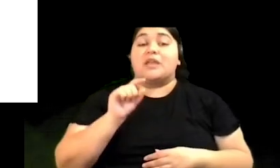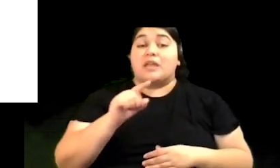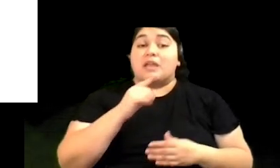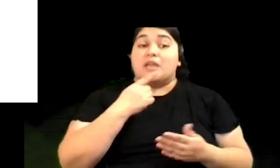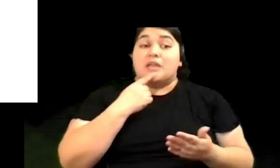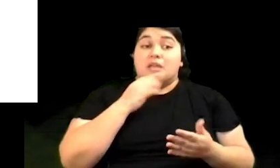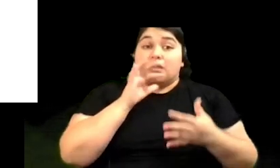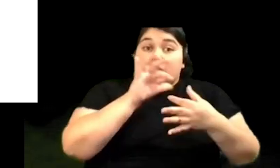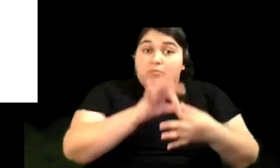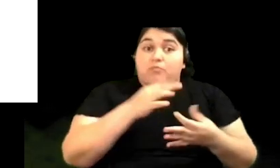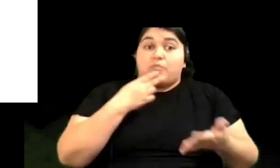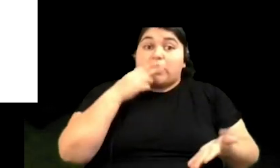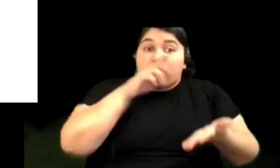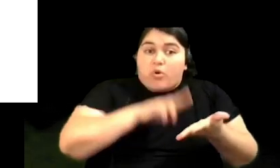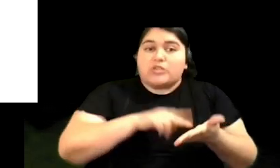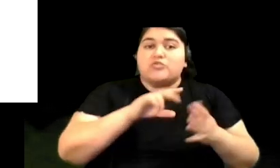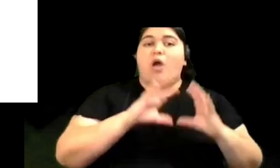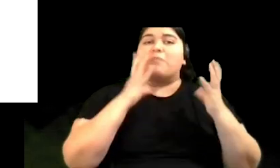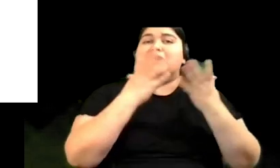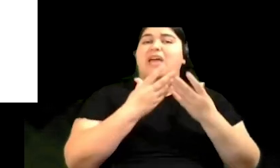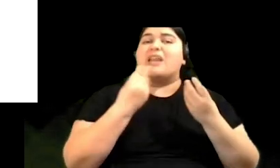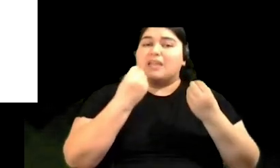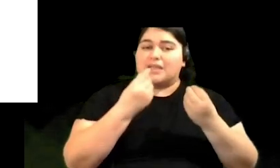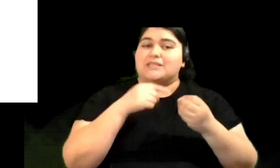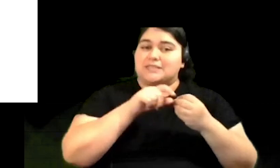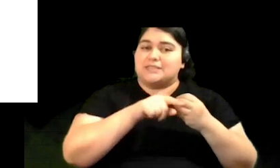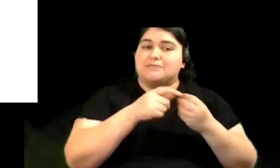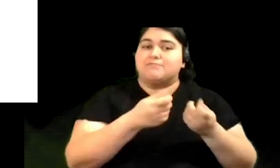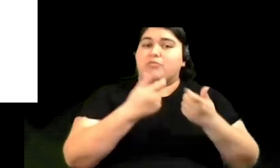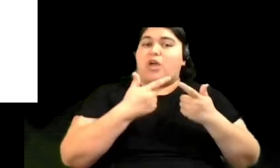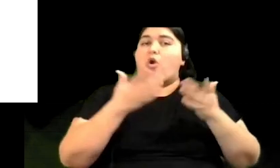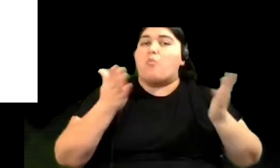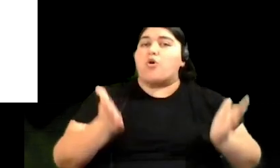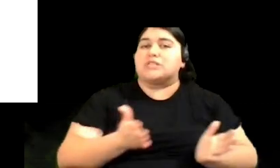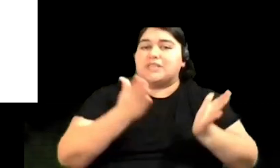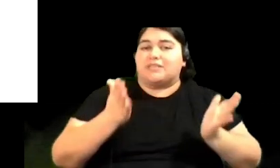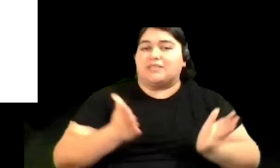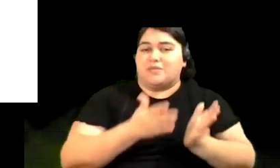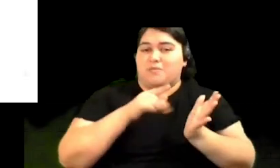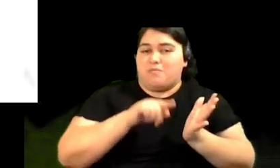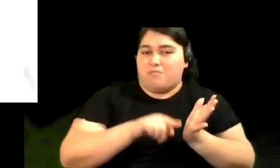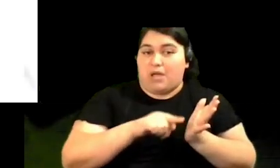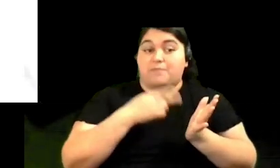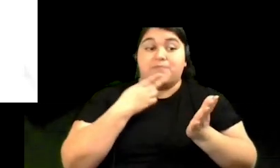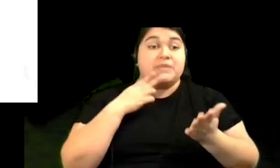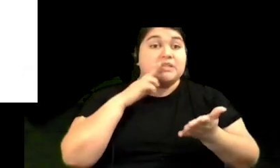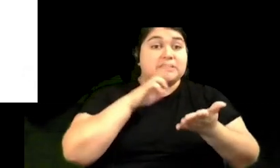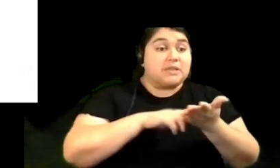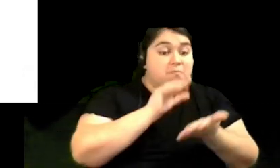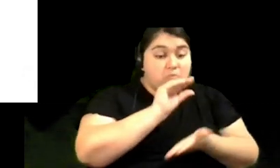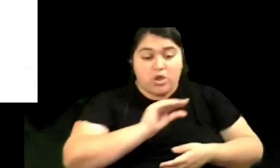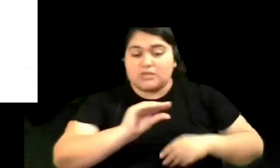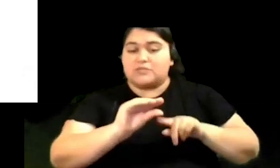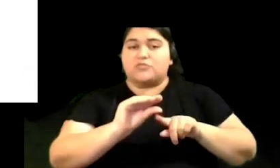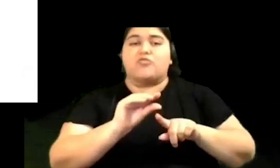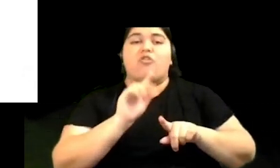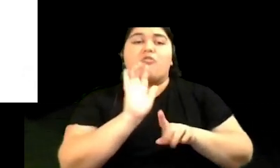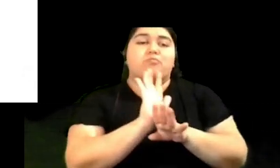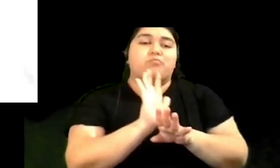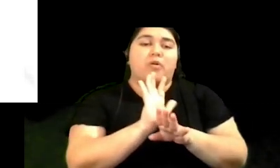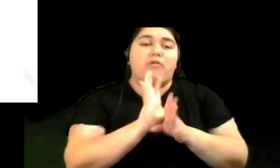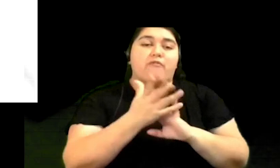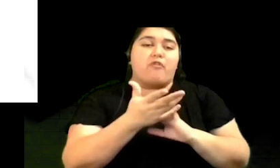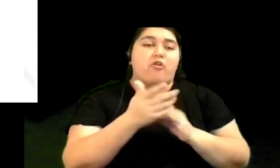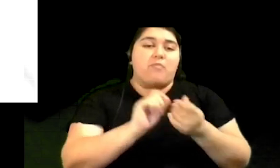es un impuesto de incentivador. Ese impuesto obviamente no es de carácter